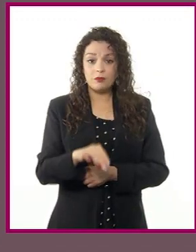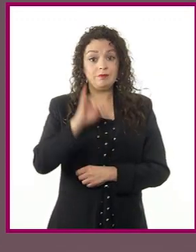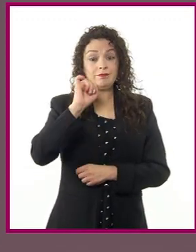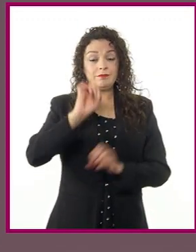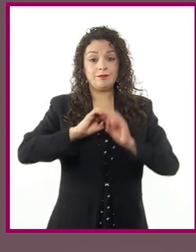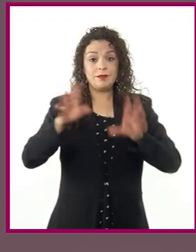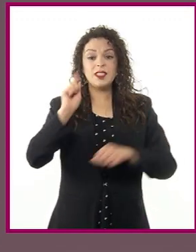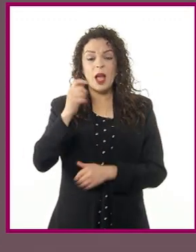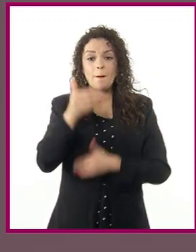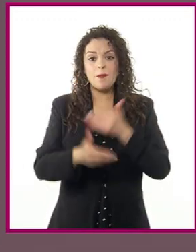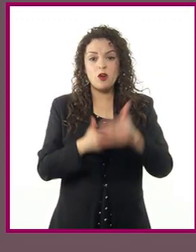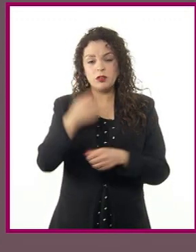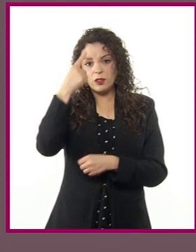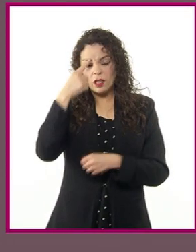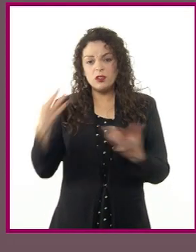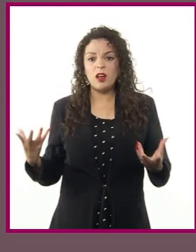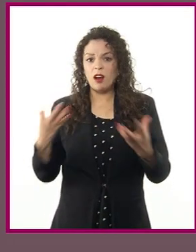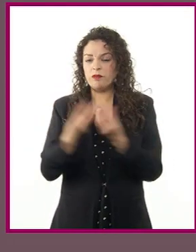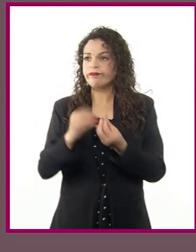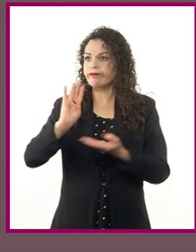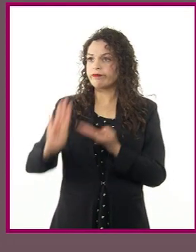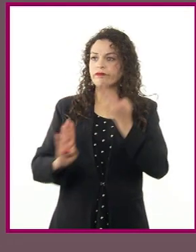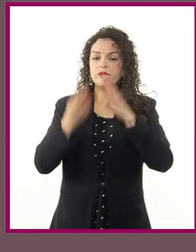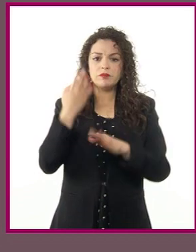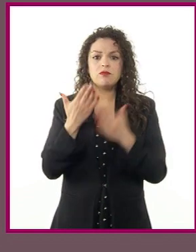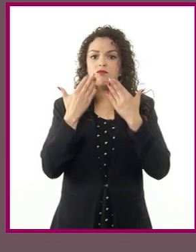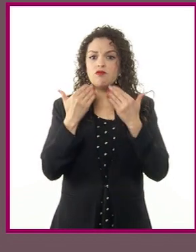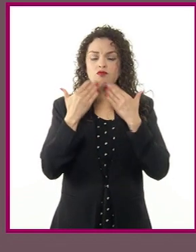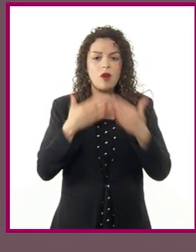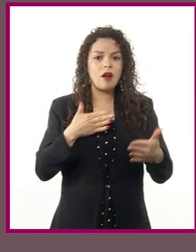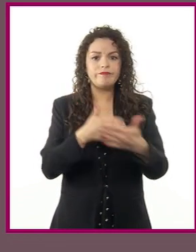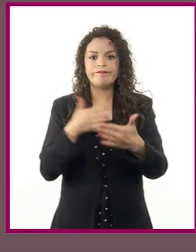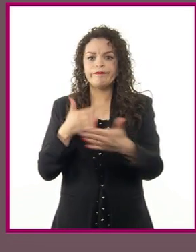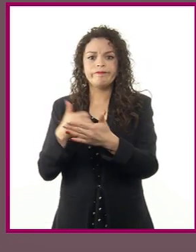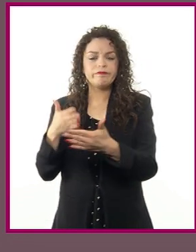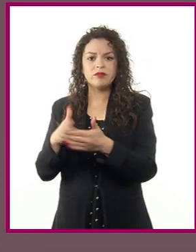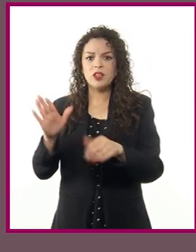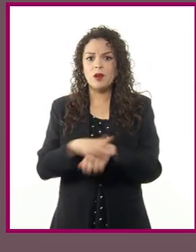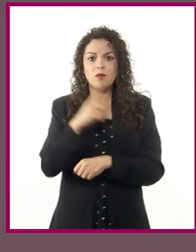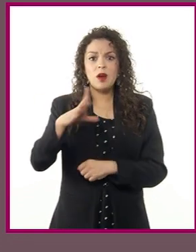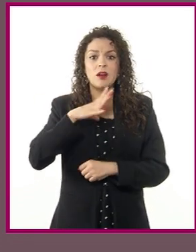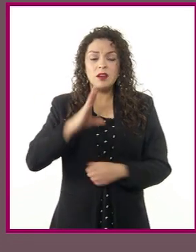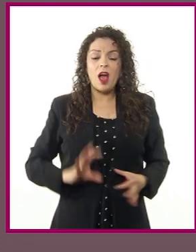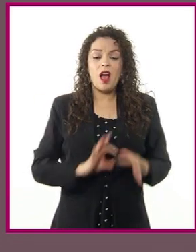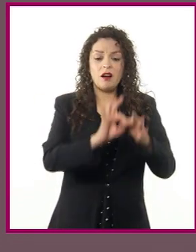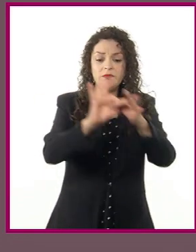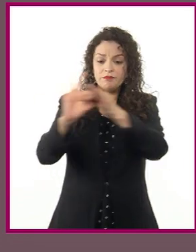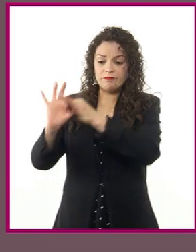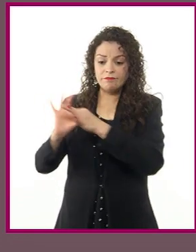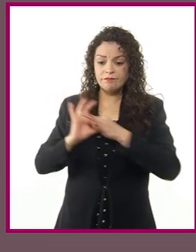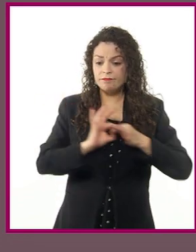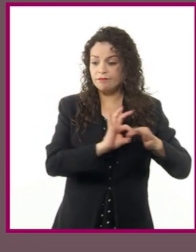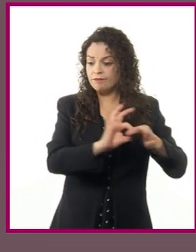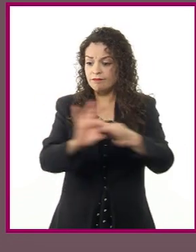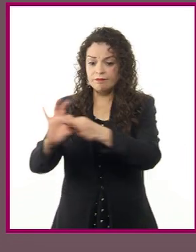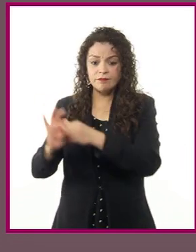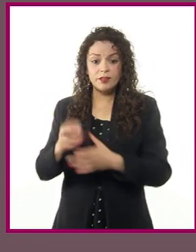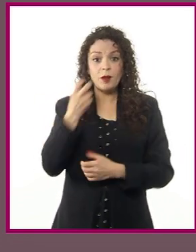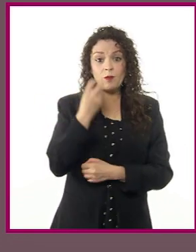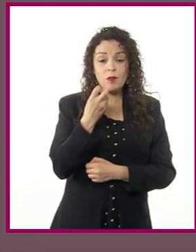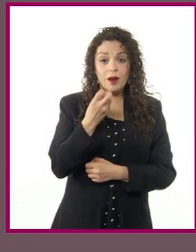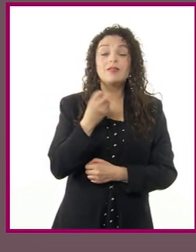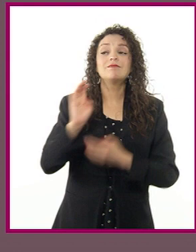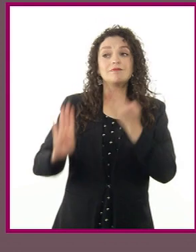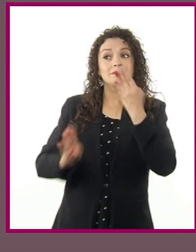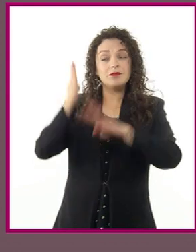es un proceso de integración mundial en el que no existen barreras porque hay una interconexión y debido a ello se habla de que el